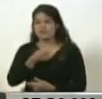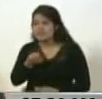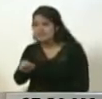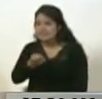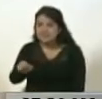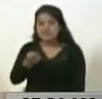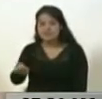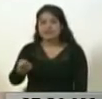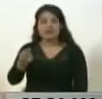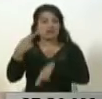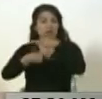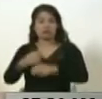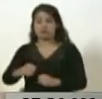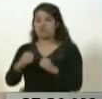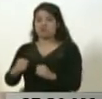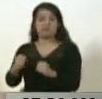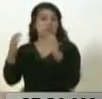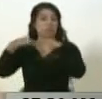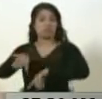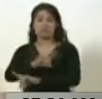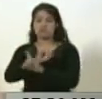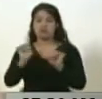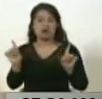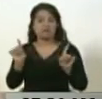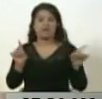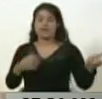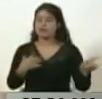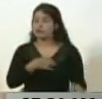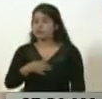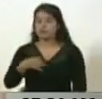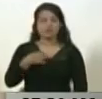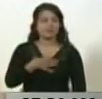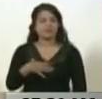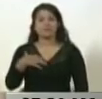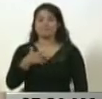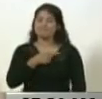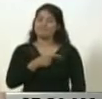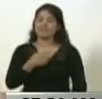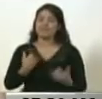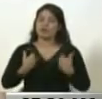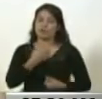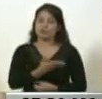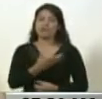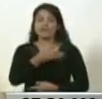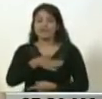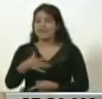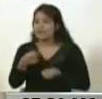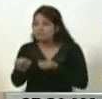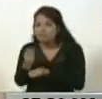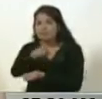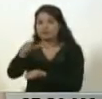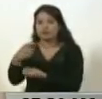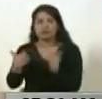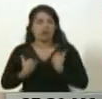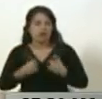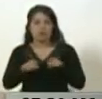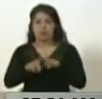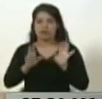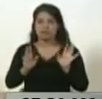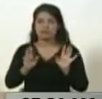y tratan de mantener ese escenario de incertidumbre. Ya el presidente hacía referencia a las piezas de una